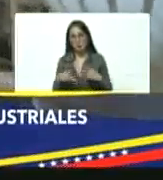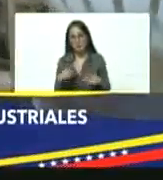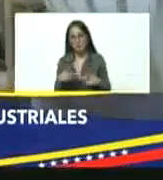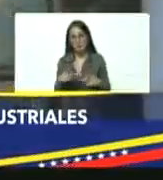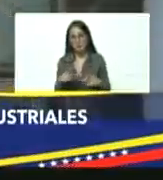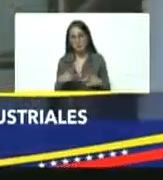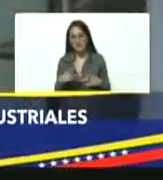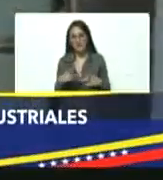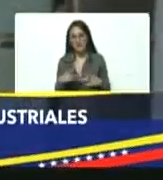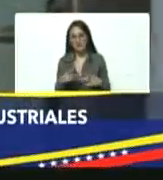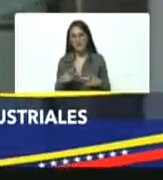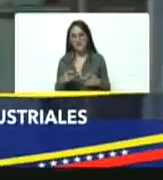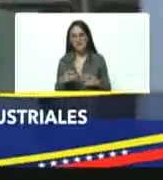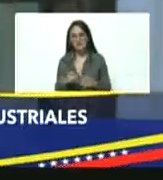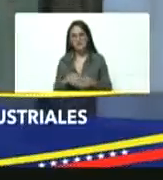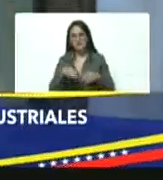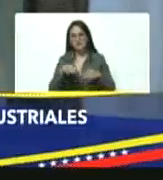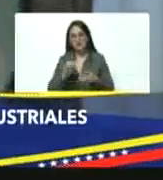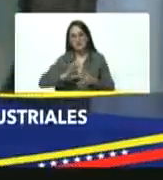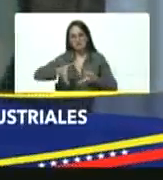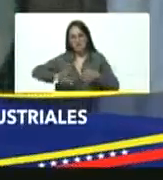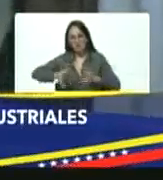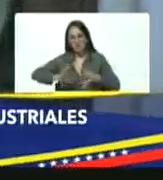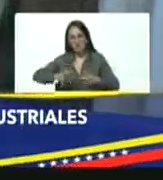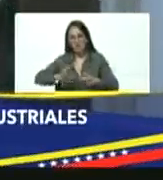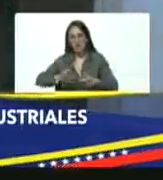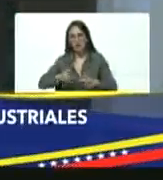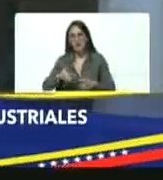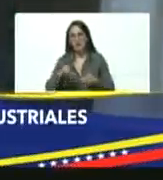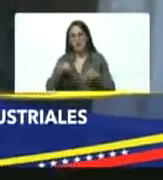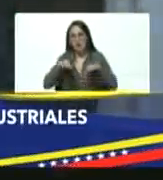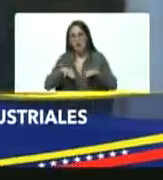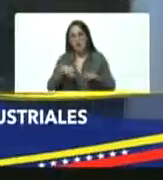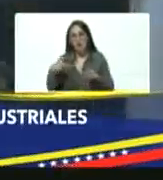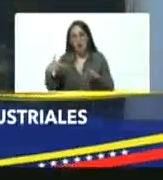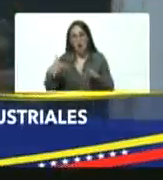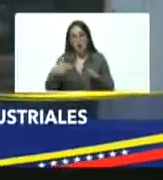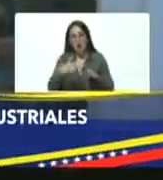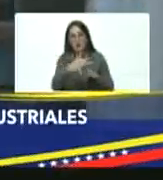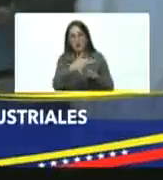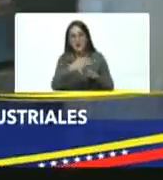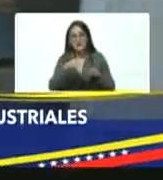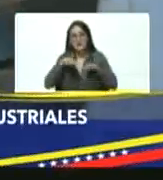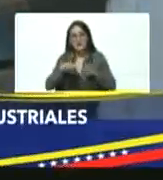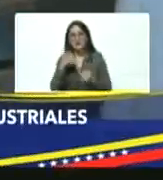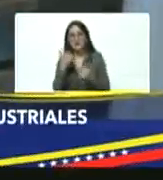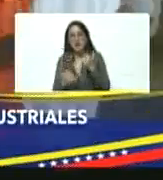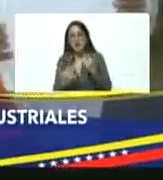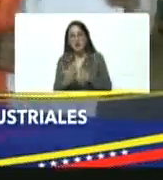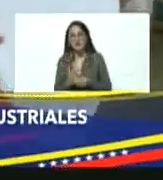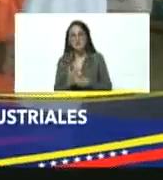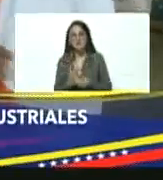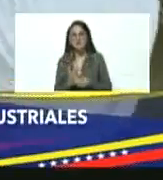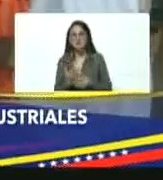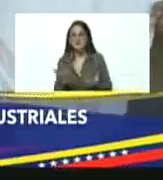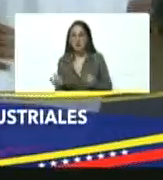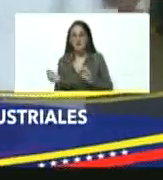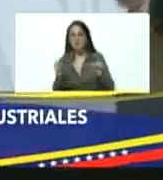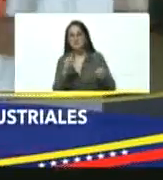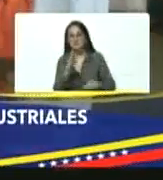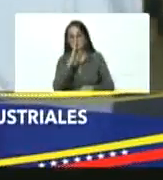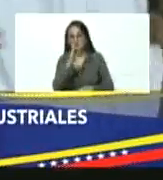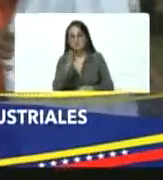son tejeduría, tintorería, corte y confección y acabado. Bueno, sin más nada que agregarle, voy a devolver el